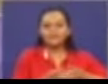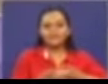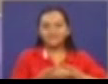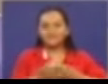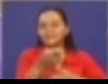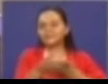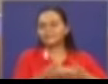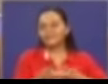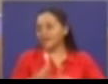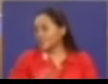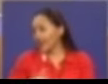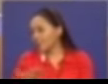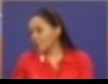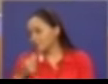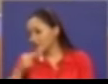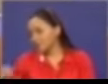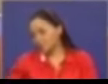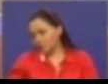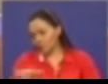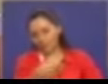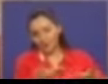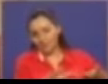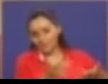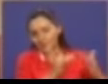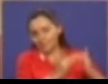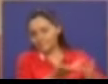está. Esa es la cama para el MASH y Maldonado.